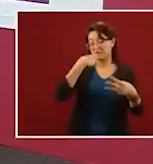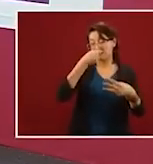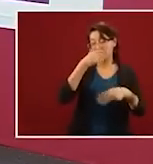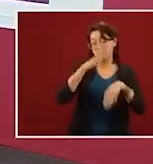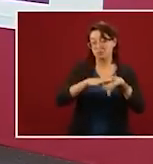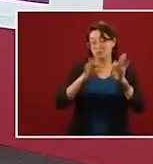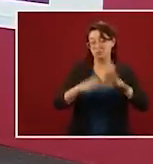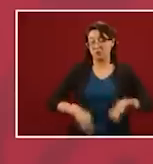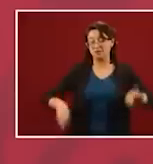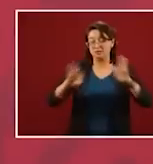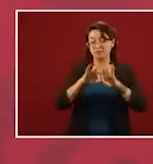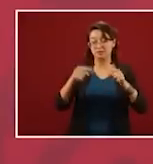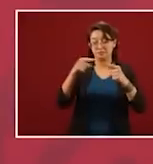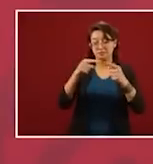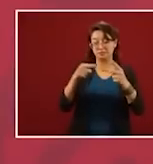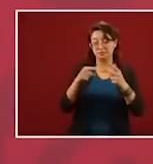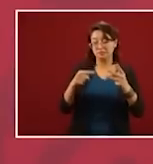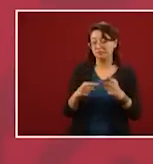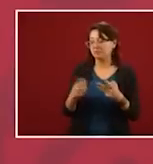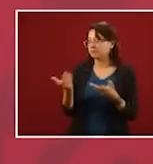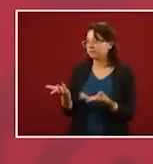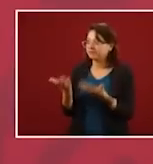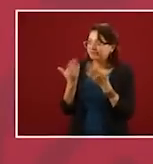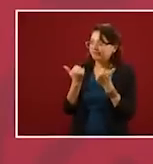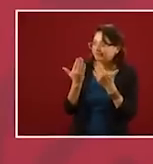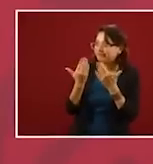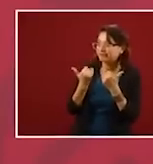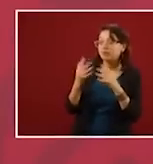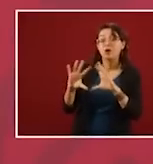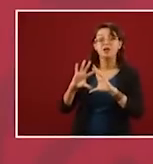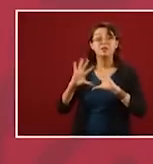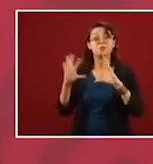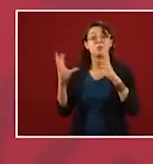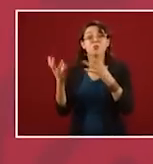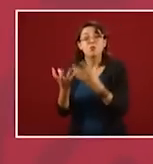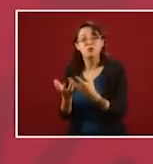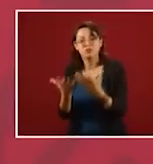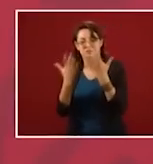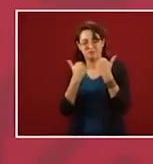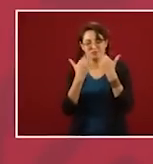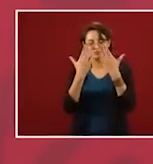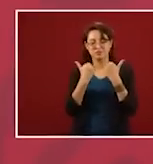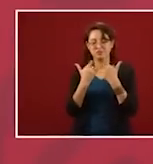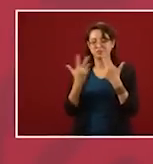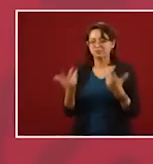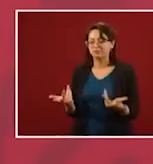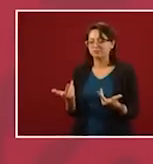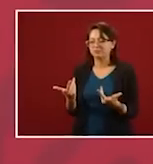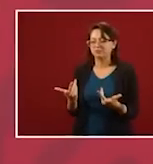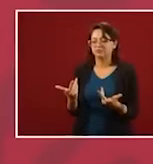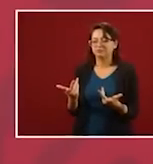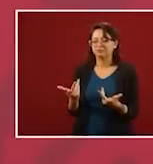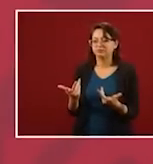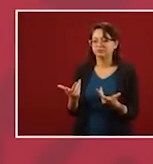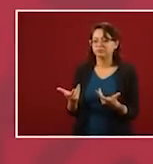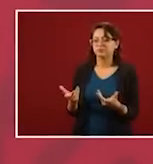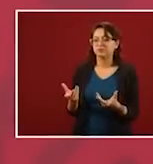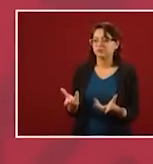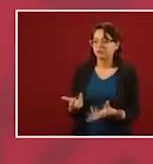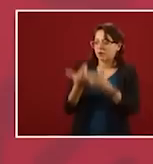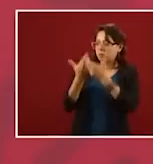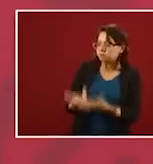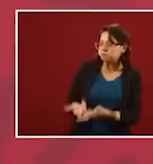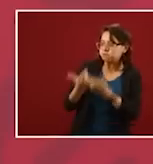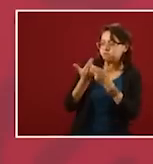medicamentos que sufrieron este problema del mercado mundial, ya no se producen con la